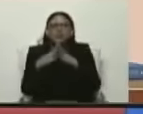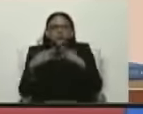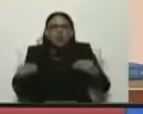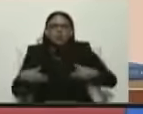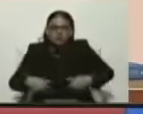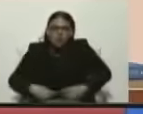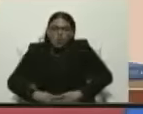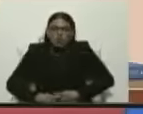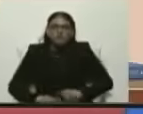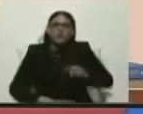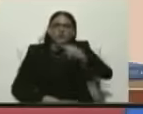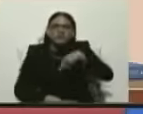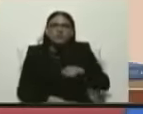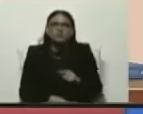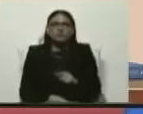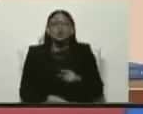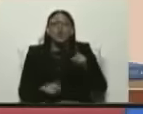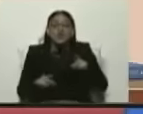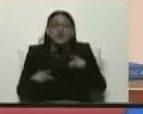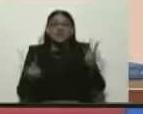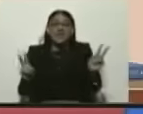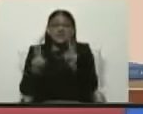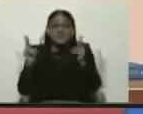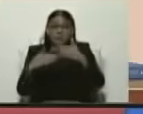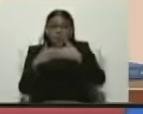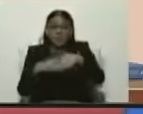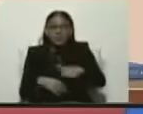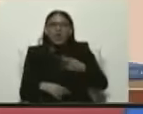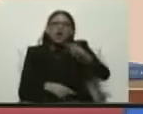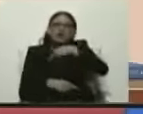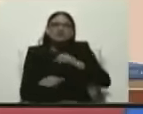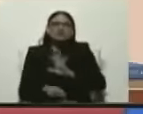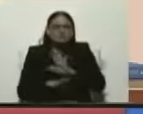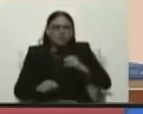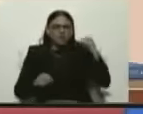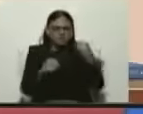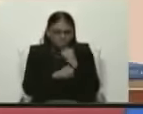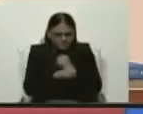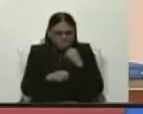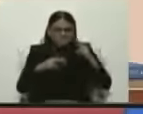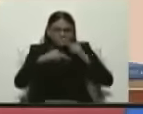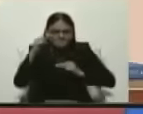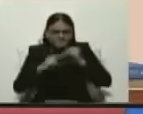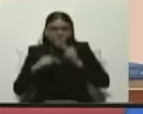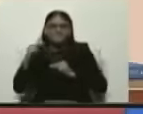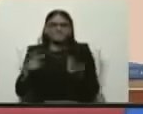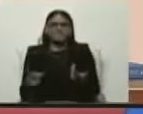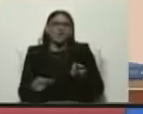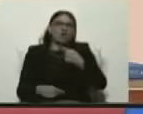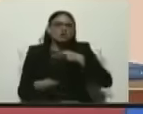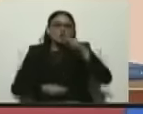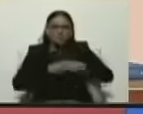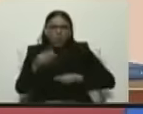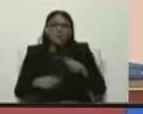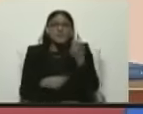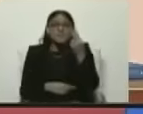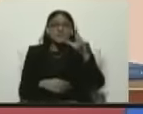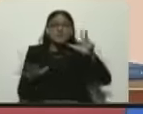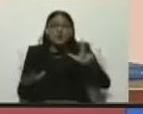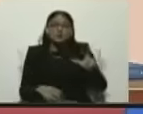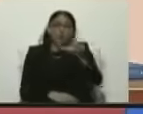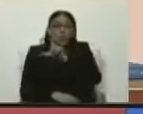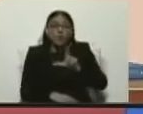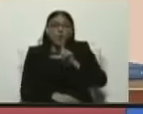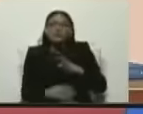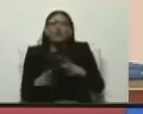hemos trabajado. Y esta victoria es una victoria trabajada. Lo que estamos haciendo por el 28 de julio es con el esfuerzo